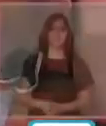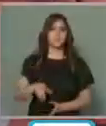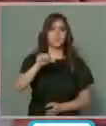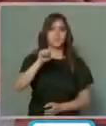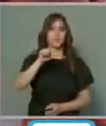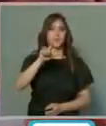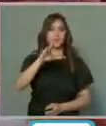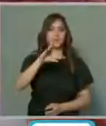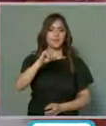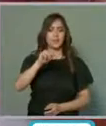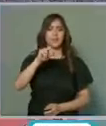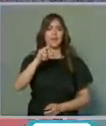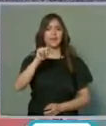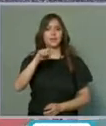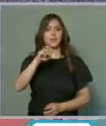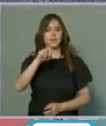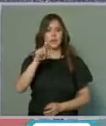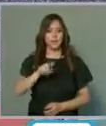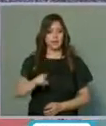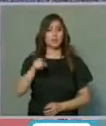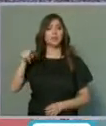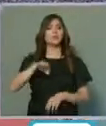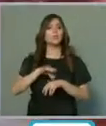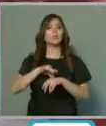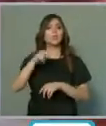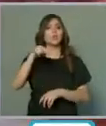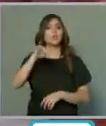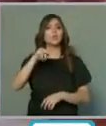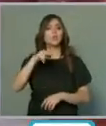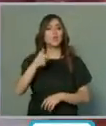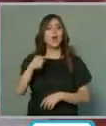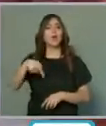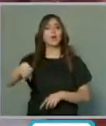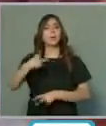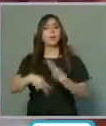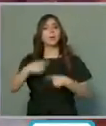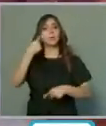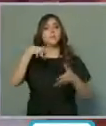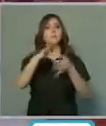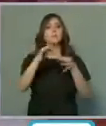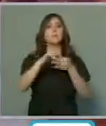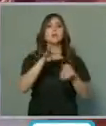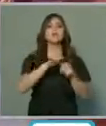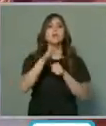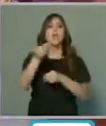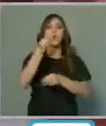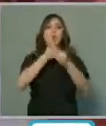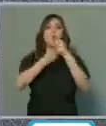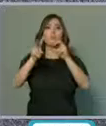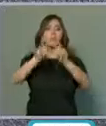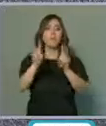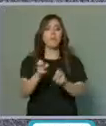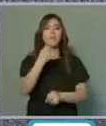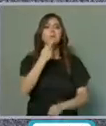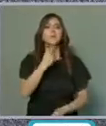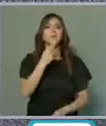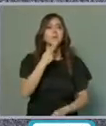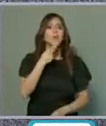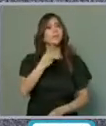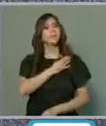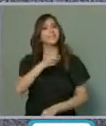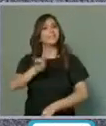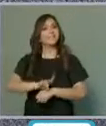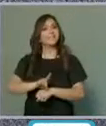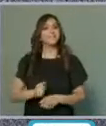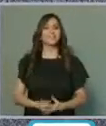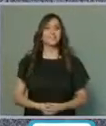Alicia Ramírez, nuestra nutrióloga, viene a despejarnos todas las dudas con respecto a el azúcar. Muchas gracias, Alicia. Muy buenos días. Muy buenos días, ¿Cómo muy